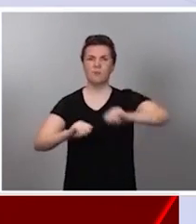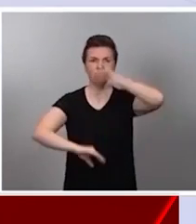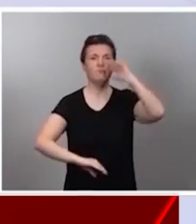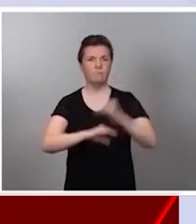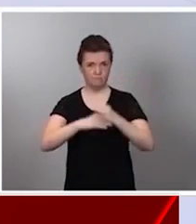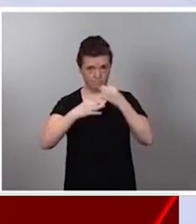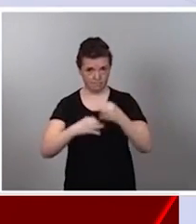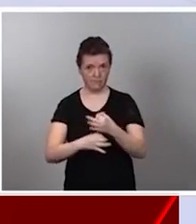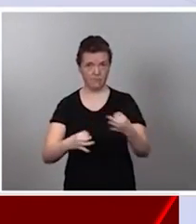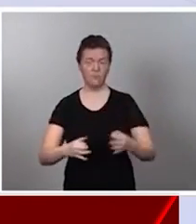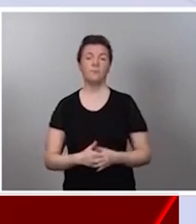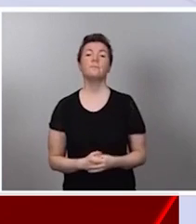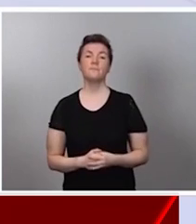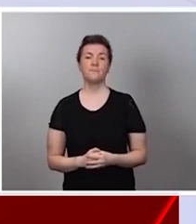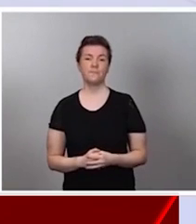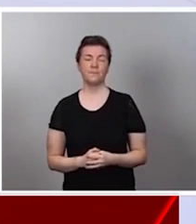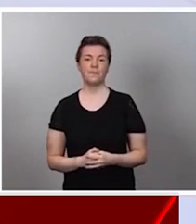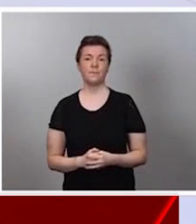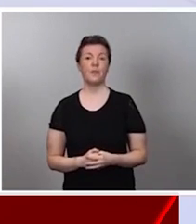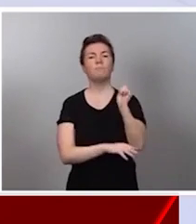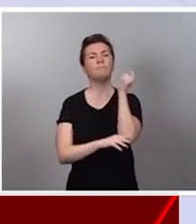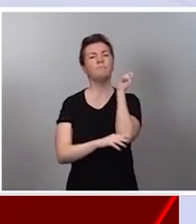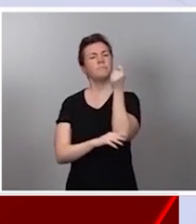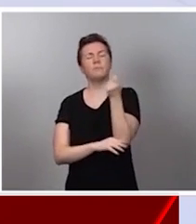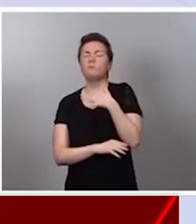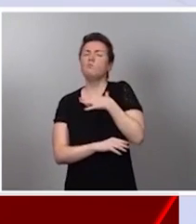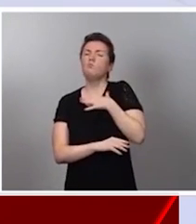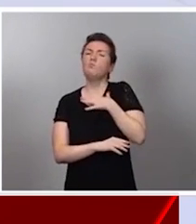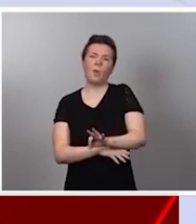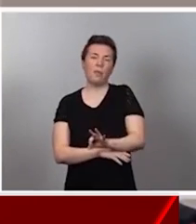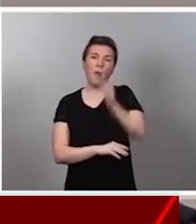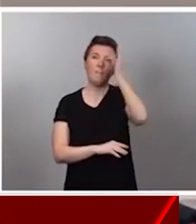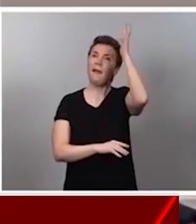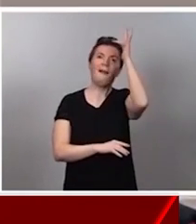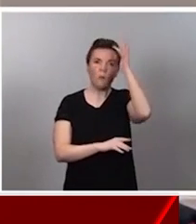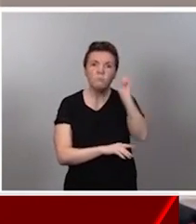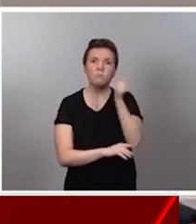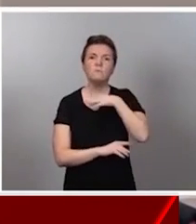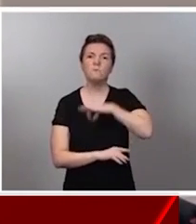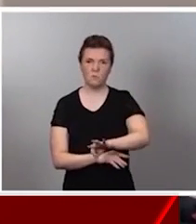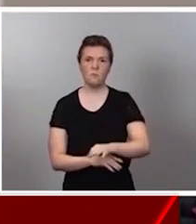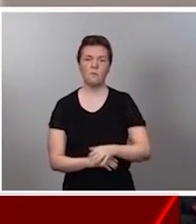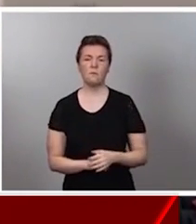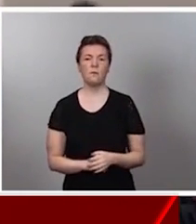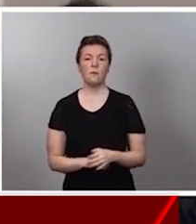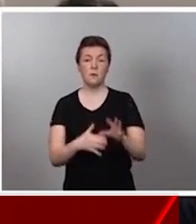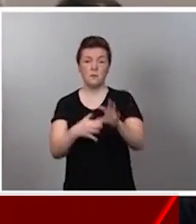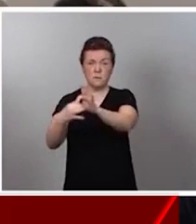he oído al presidente colocarse la medalla sobre muy triunfalista, muy reluciente, de oro